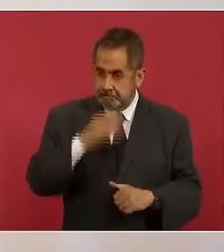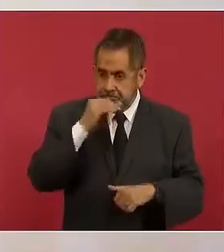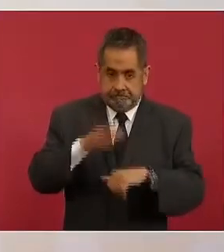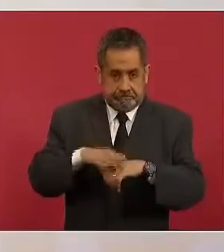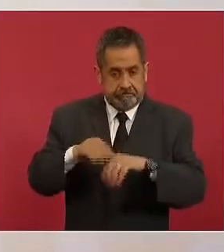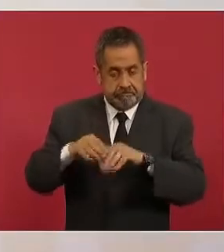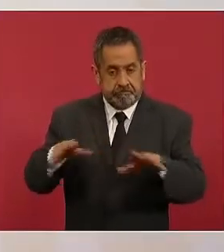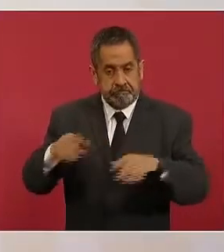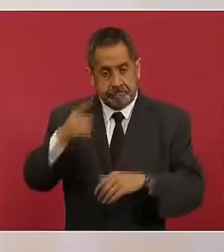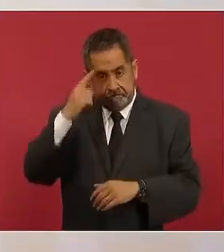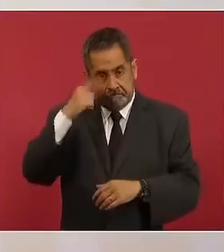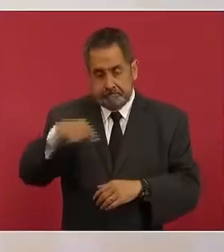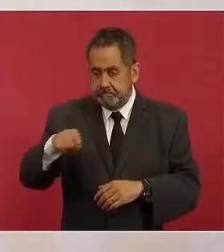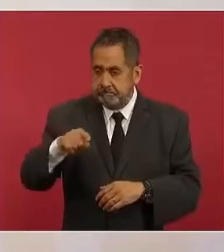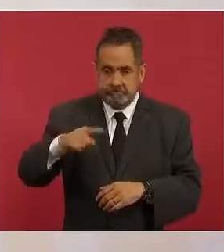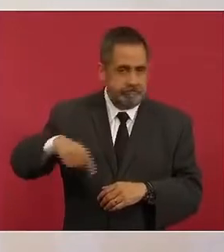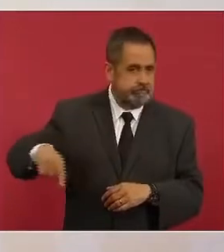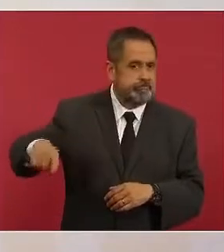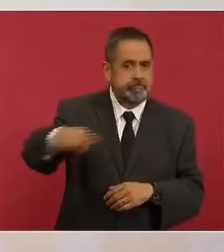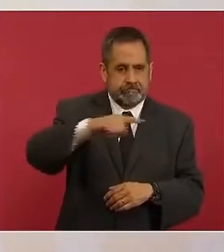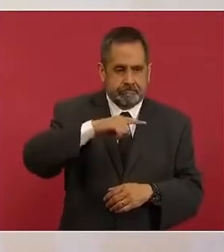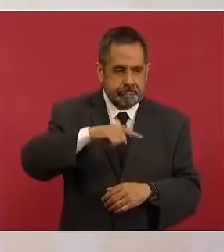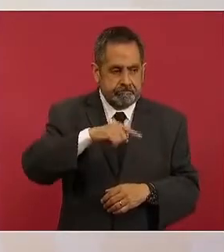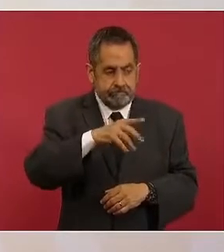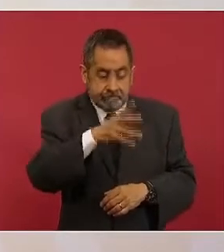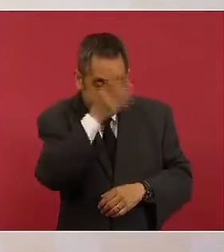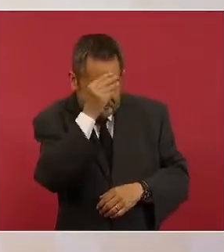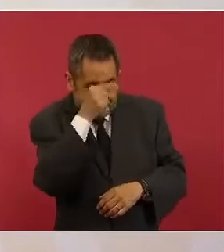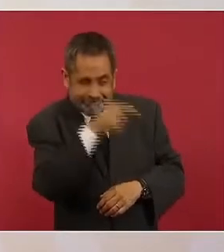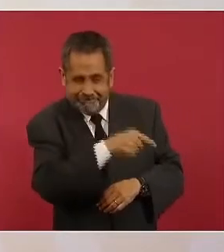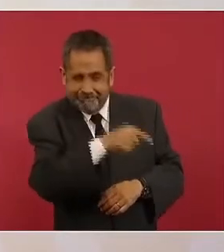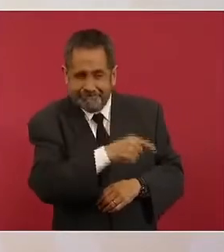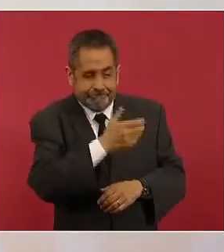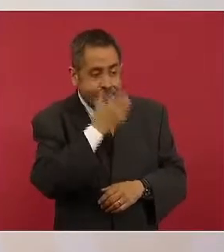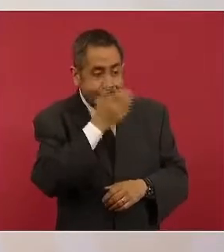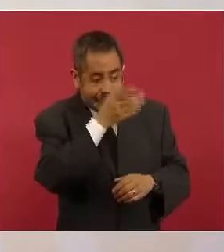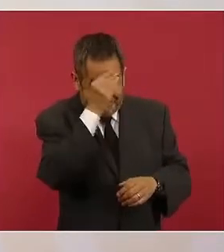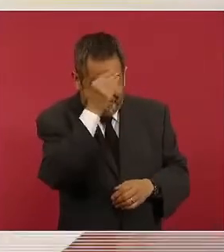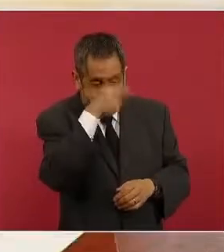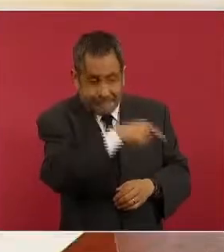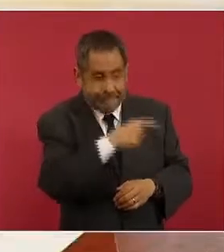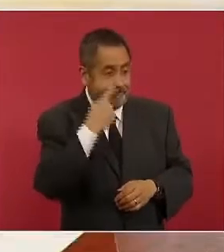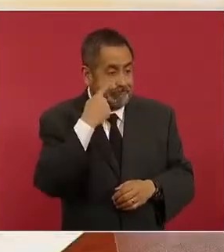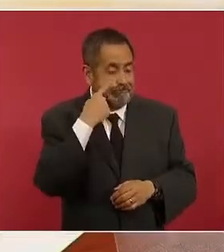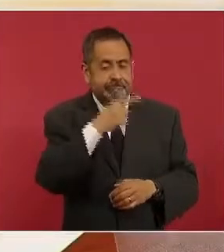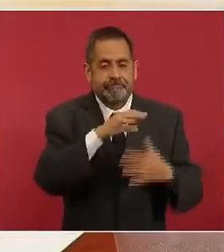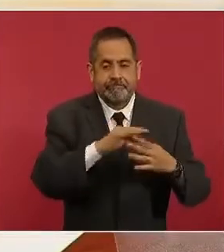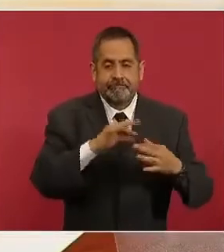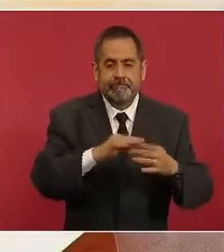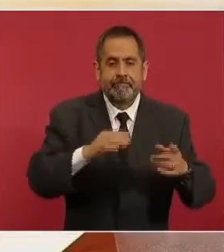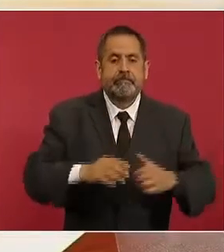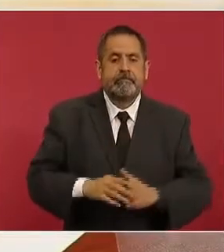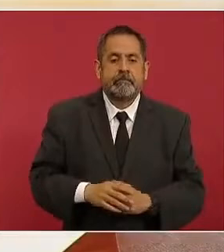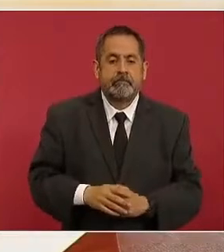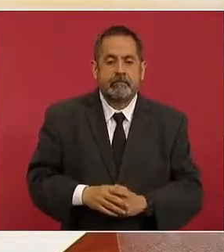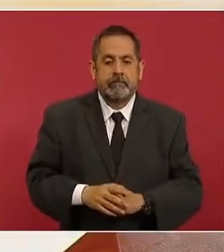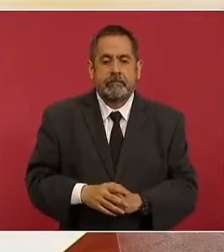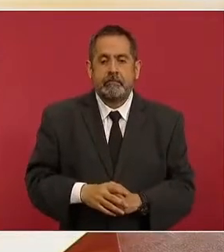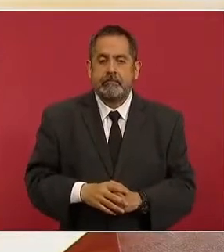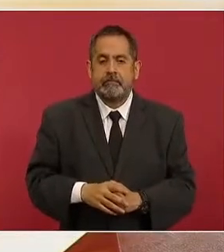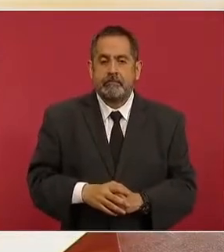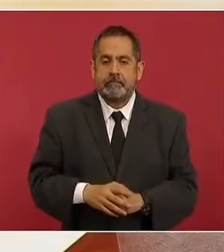para enseñanza de los tecnócratas conservadores de nuestro país.